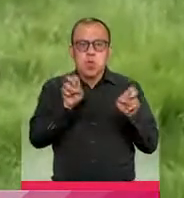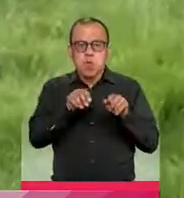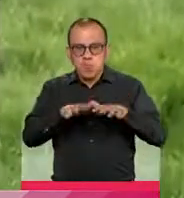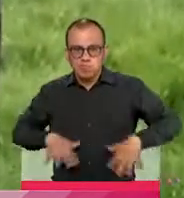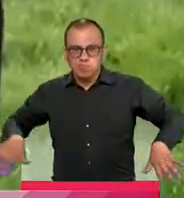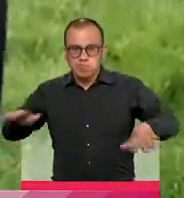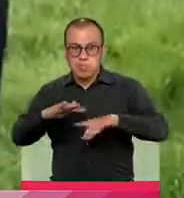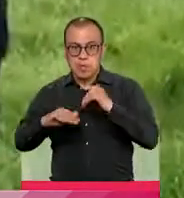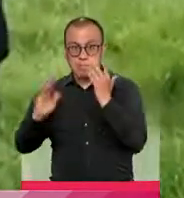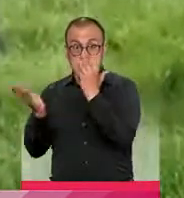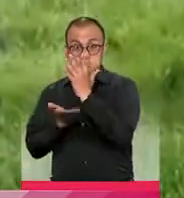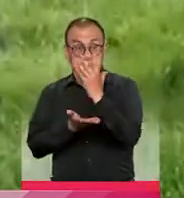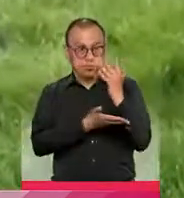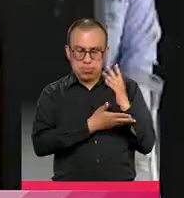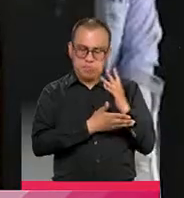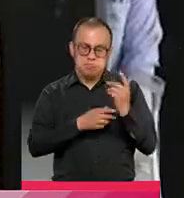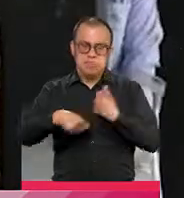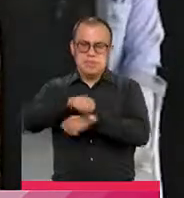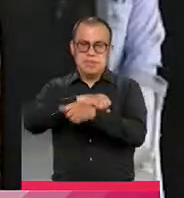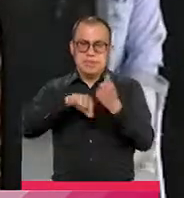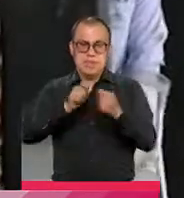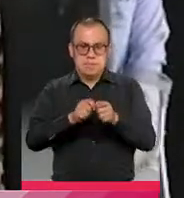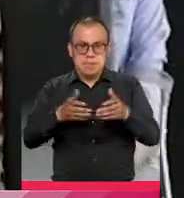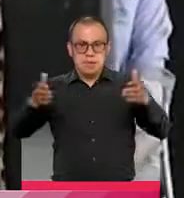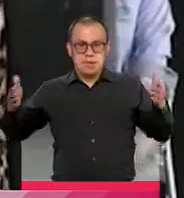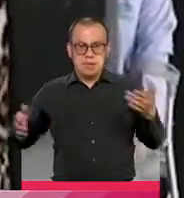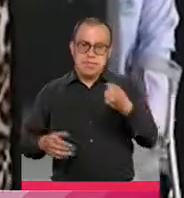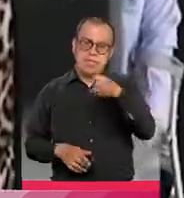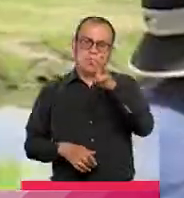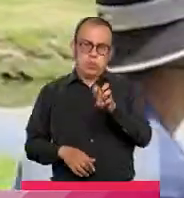cobertura forestal de 18 a 400 hectáreas de